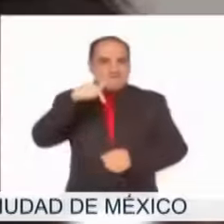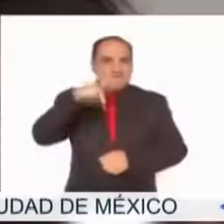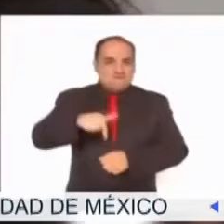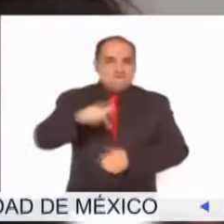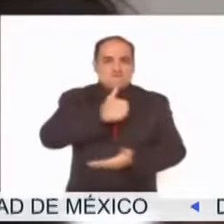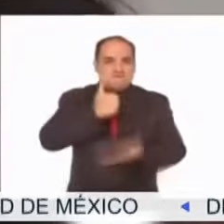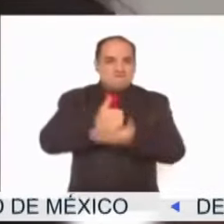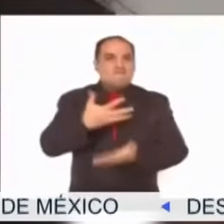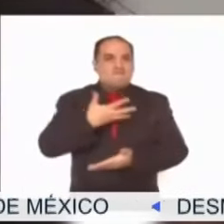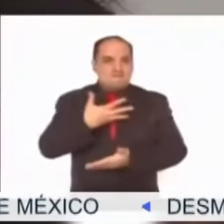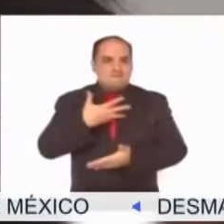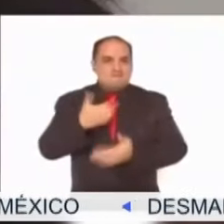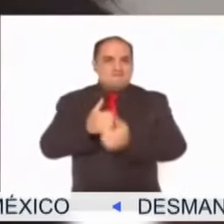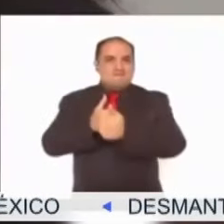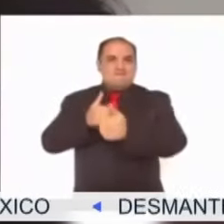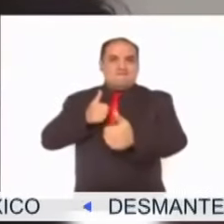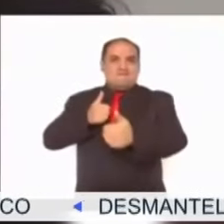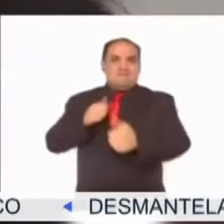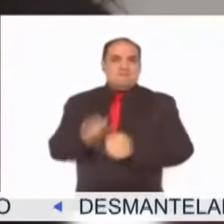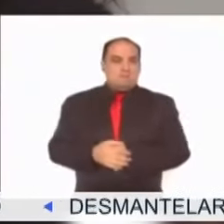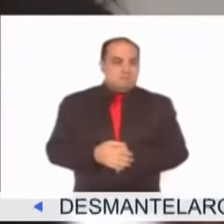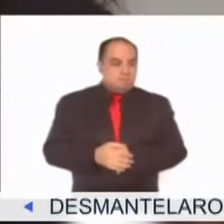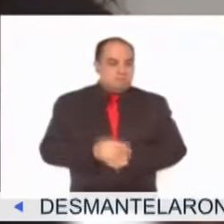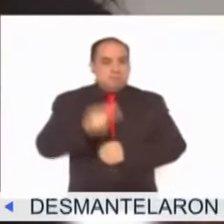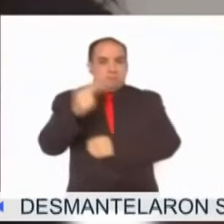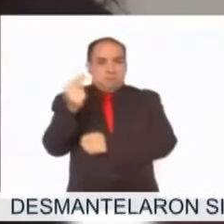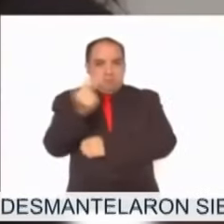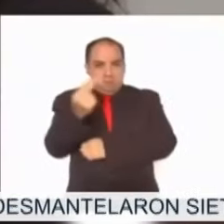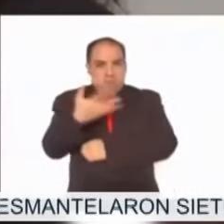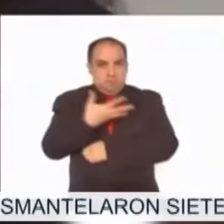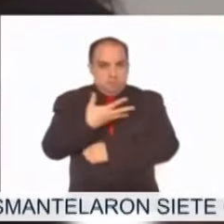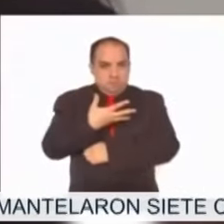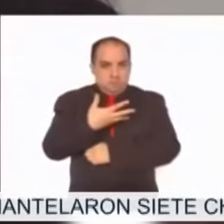ciudad. Así que tenemos que